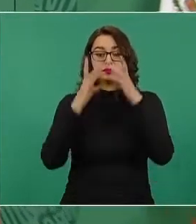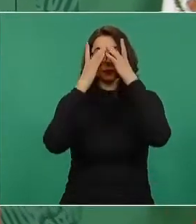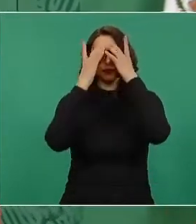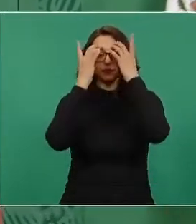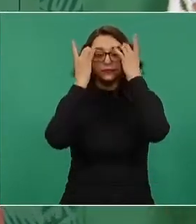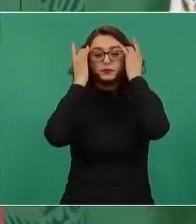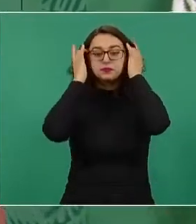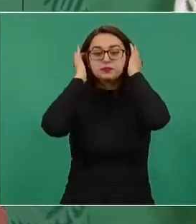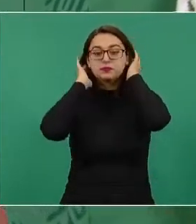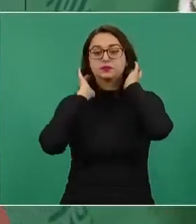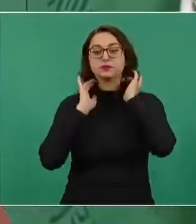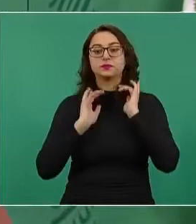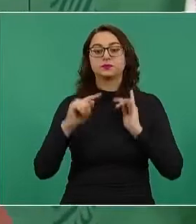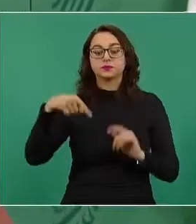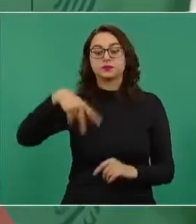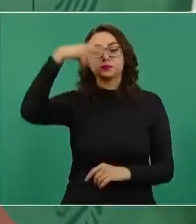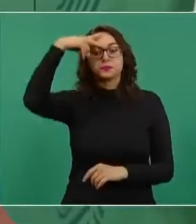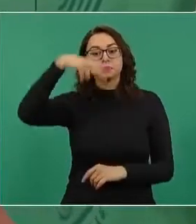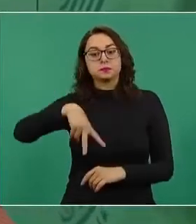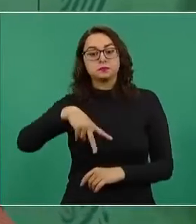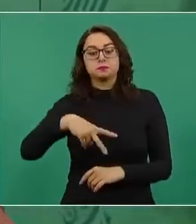y en México no.